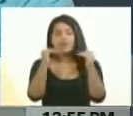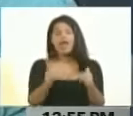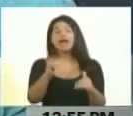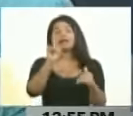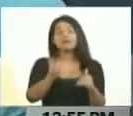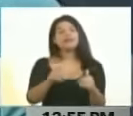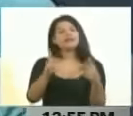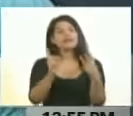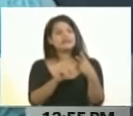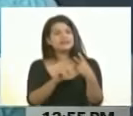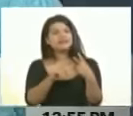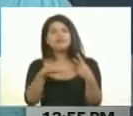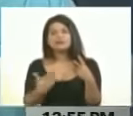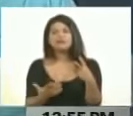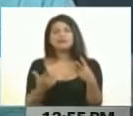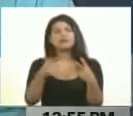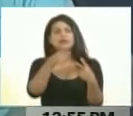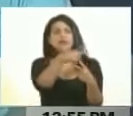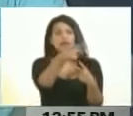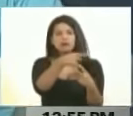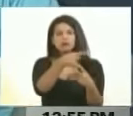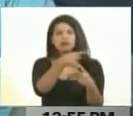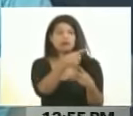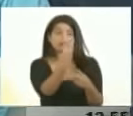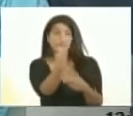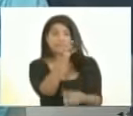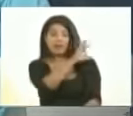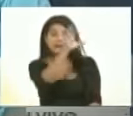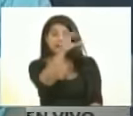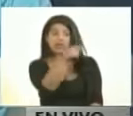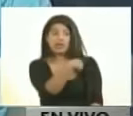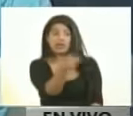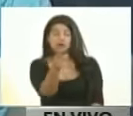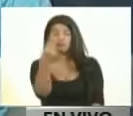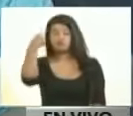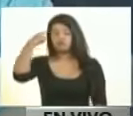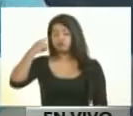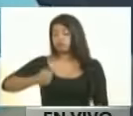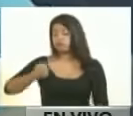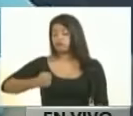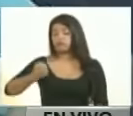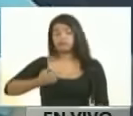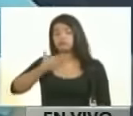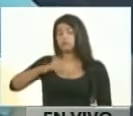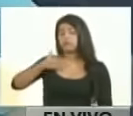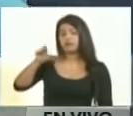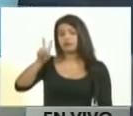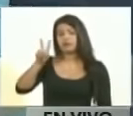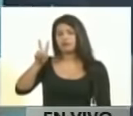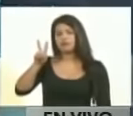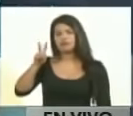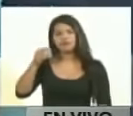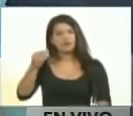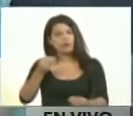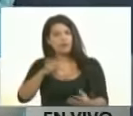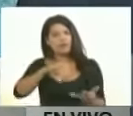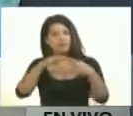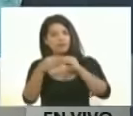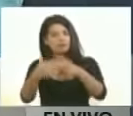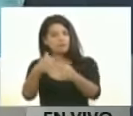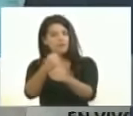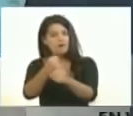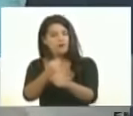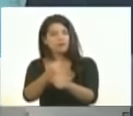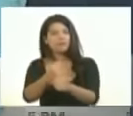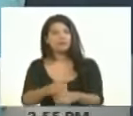podrían tener tomando en cuenta que esta gente pues tiene esta posición en contra del país? Y por último, ¿cuáles